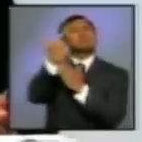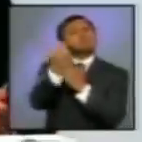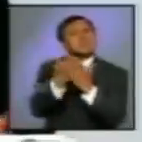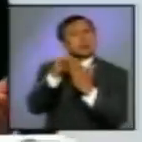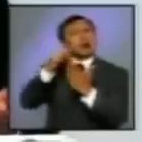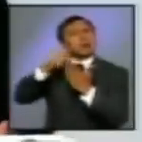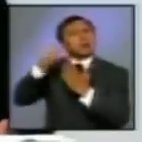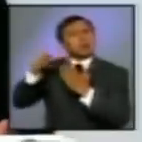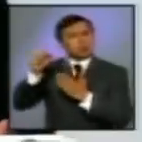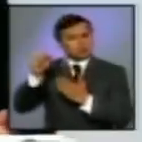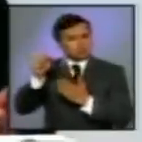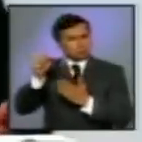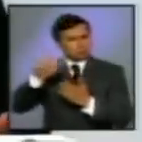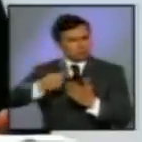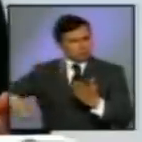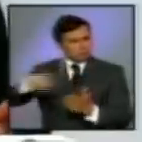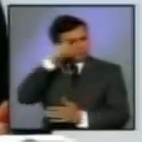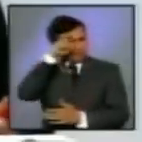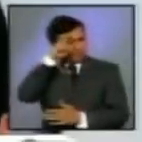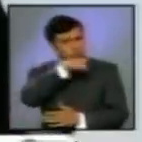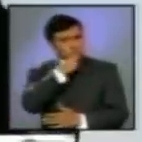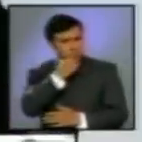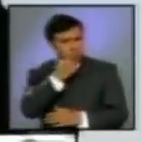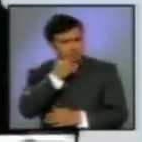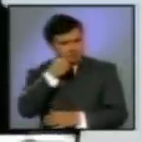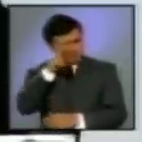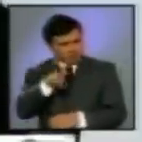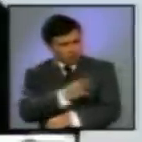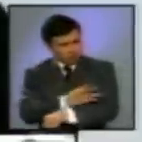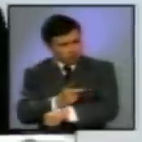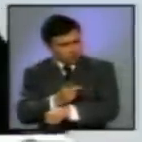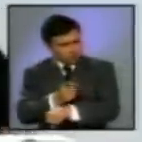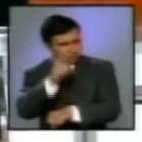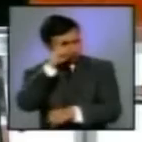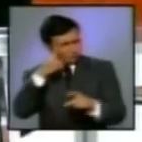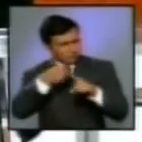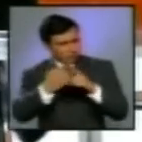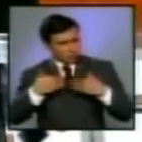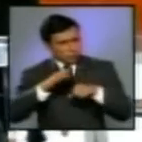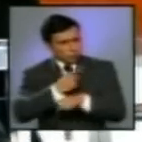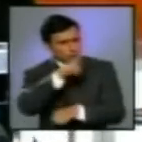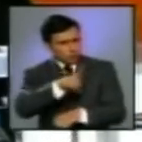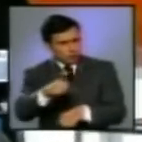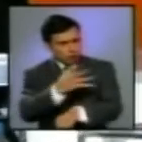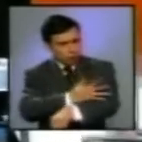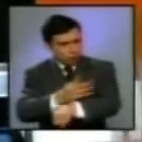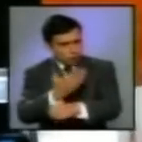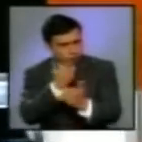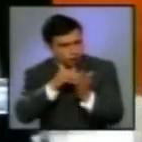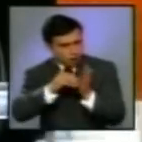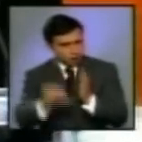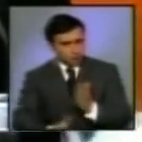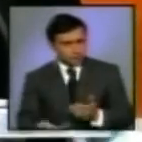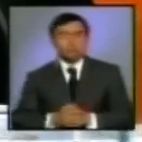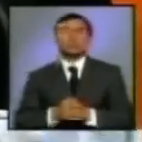a usted, que habla de la verdad, ¿por qué esta condición de deshonestidad? Muchas gracias. Y ahora la participación de